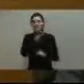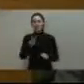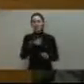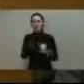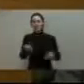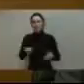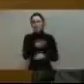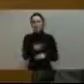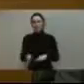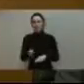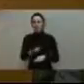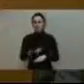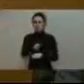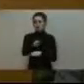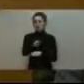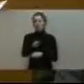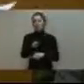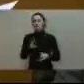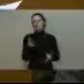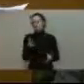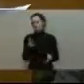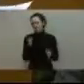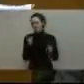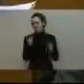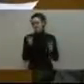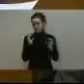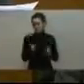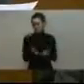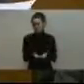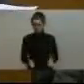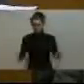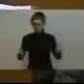de inversión, para llorar. Pues hay unos boquetes